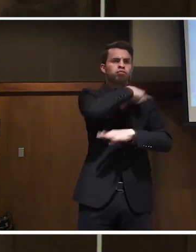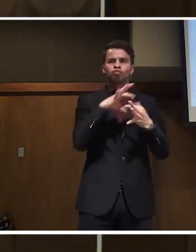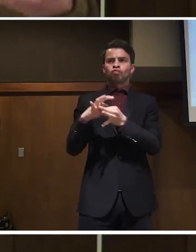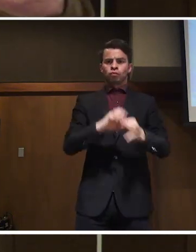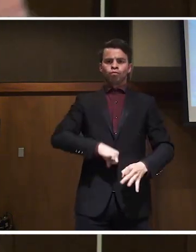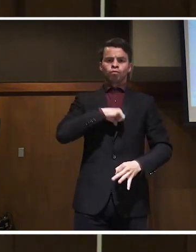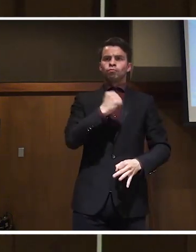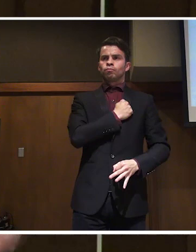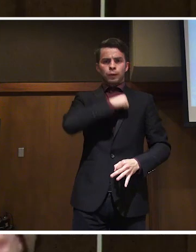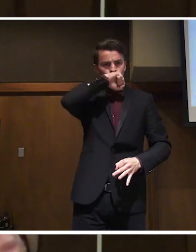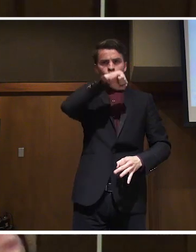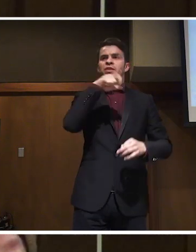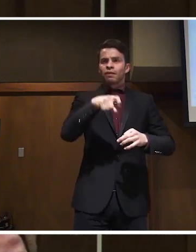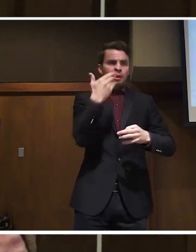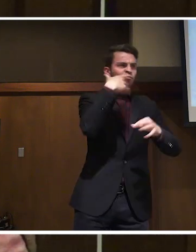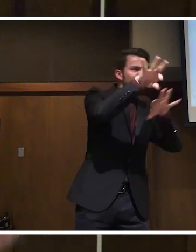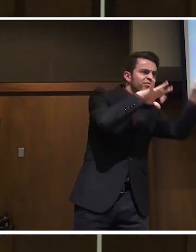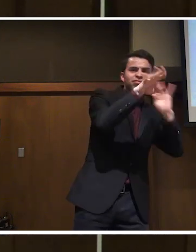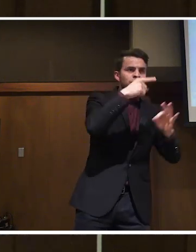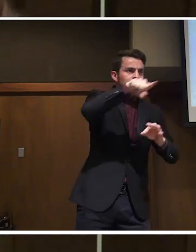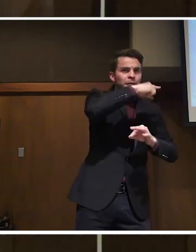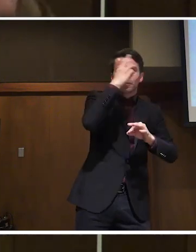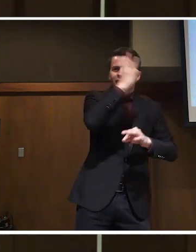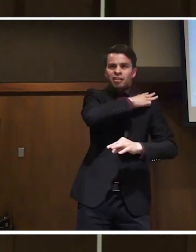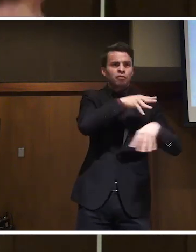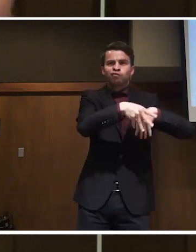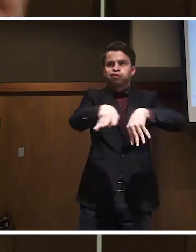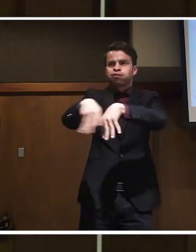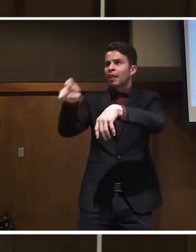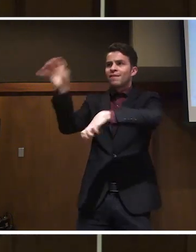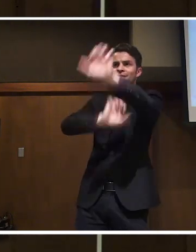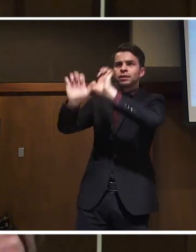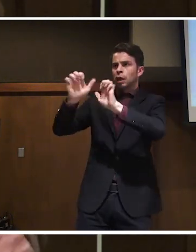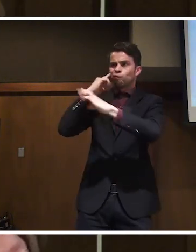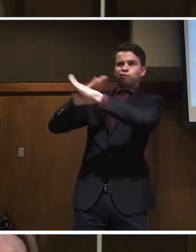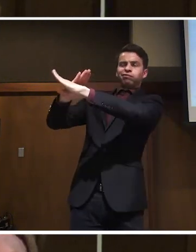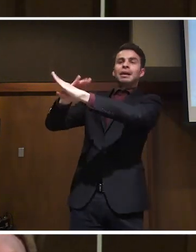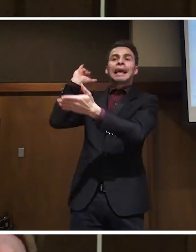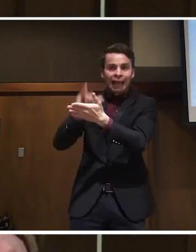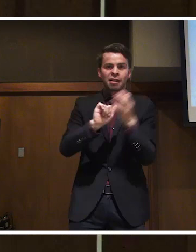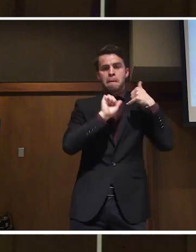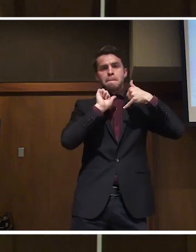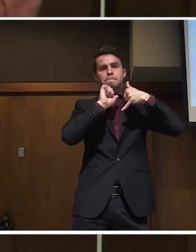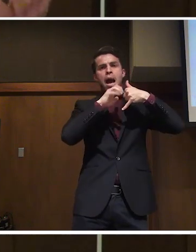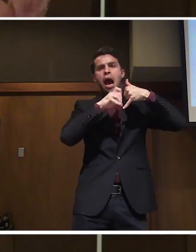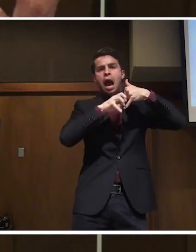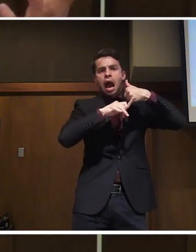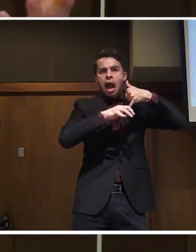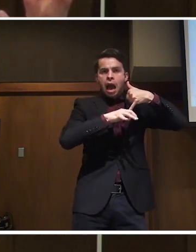para fortalecer el ejército que va a pelear para defender el territorio nacional, y ahí se afirmó ese territorio nacional